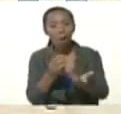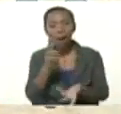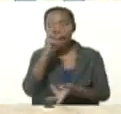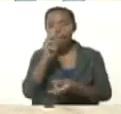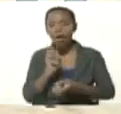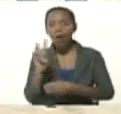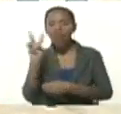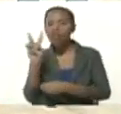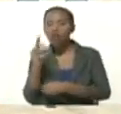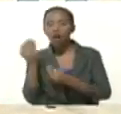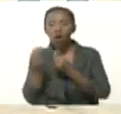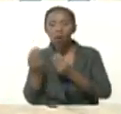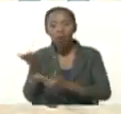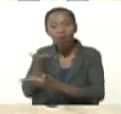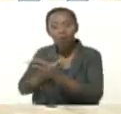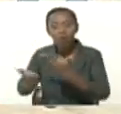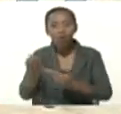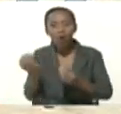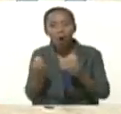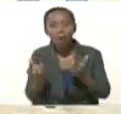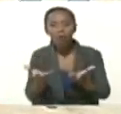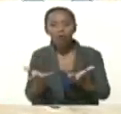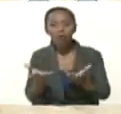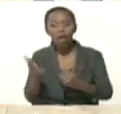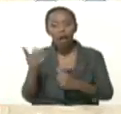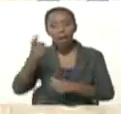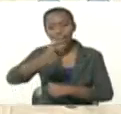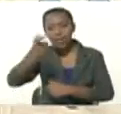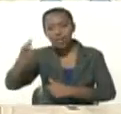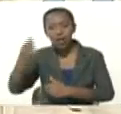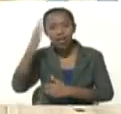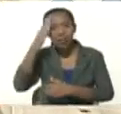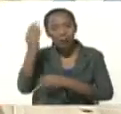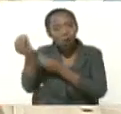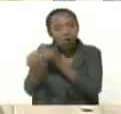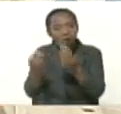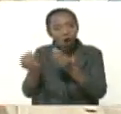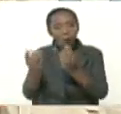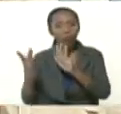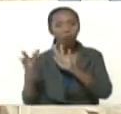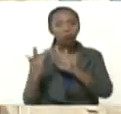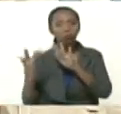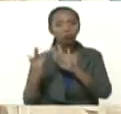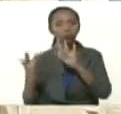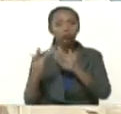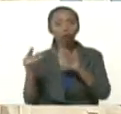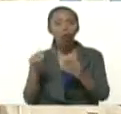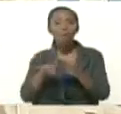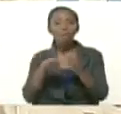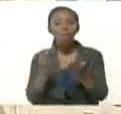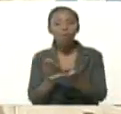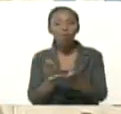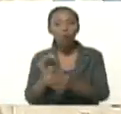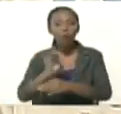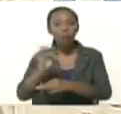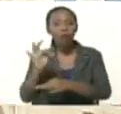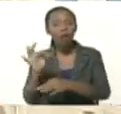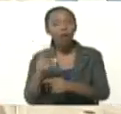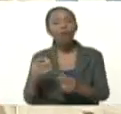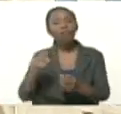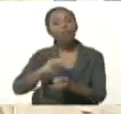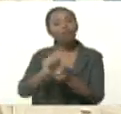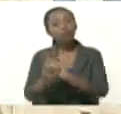en este caso, puede ser intermediario? Que la gente sepa cómo puede conectarse en el mundo de las criptomonedas en las casas de